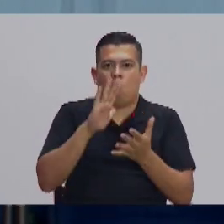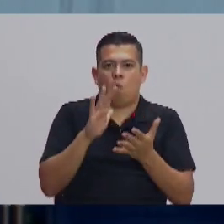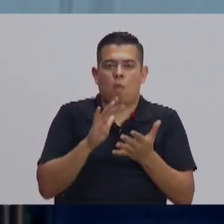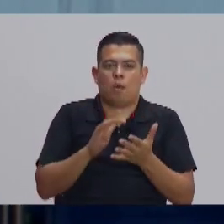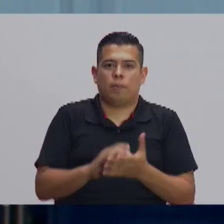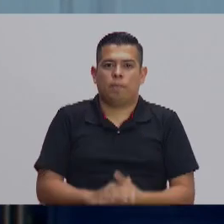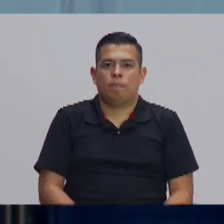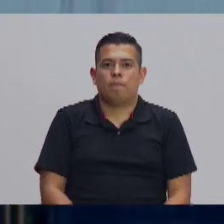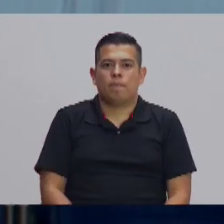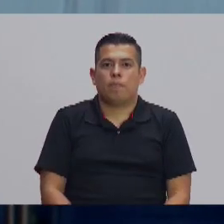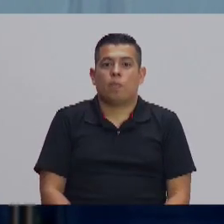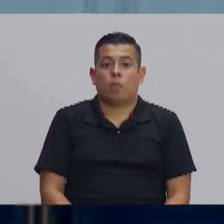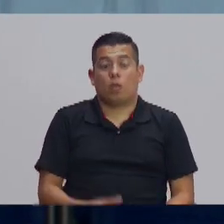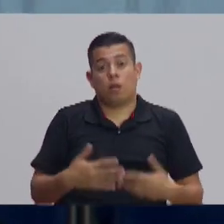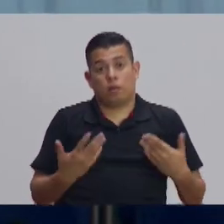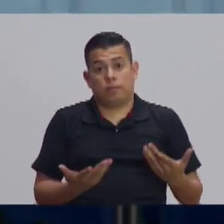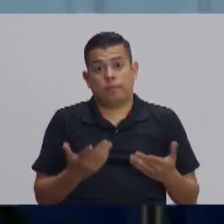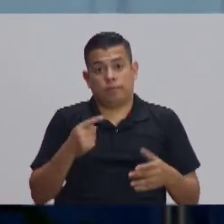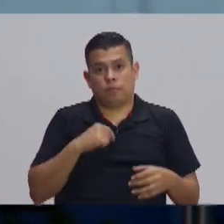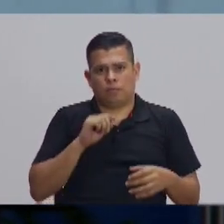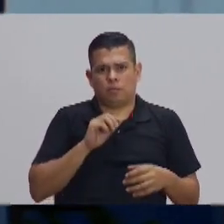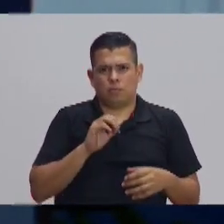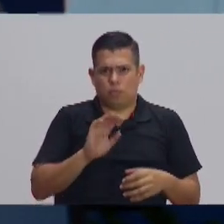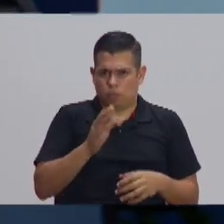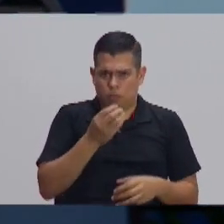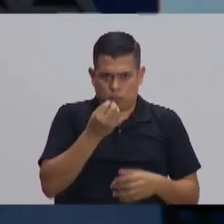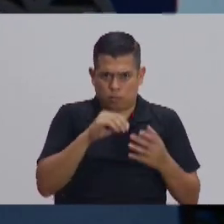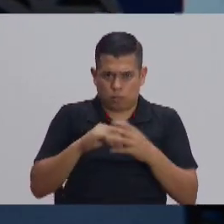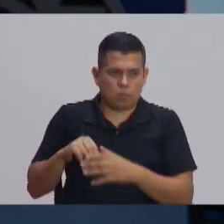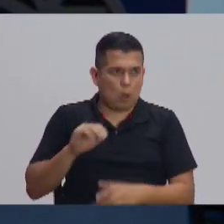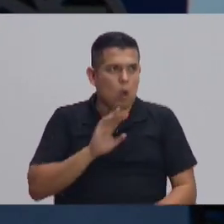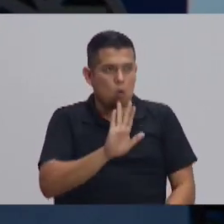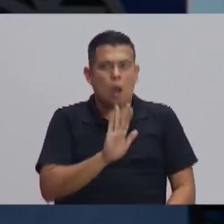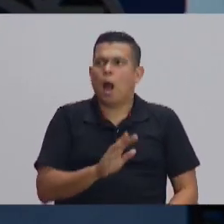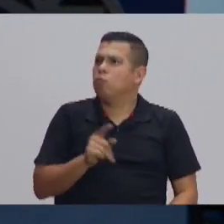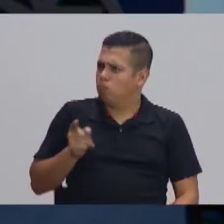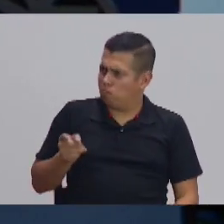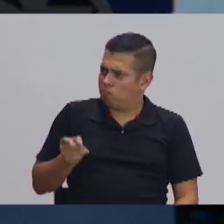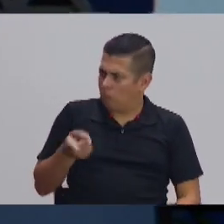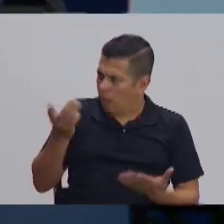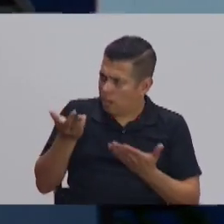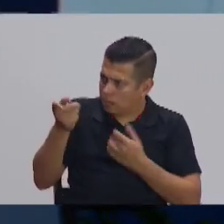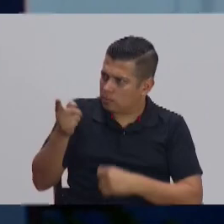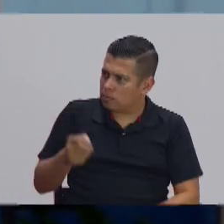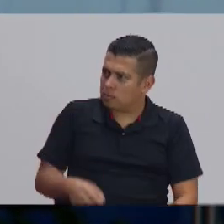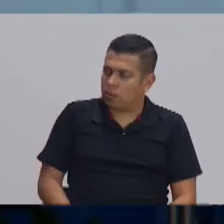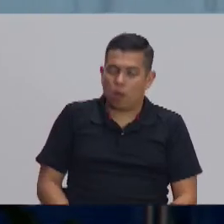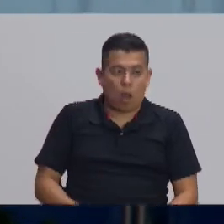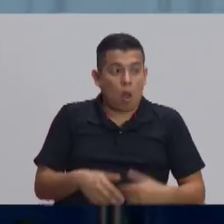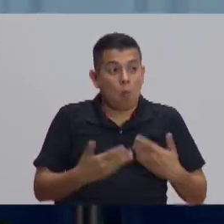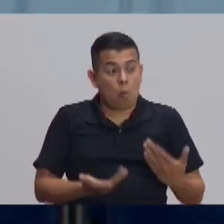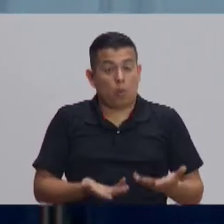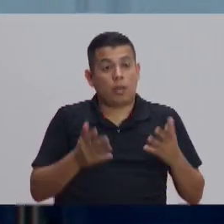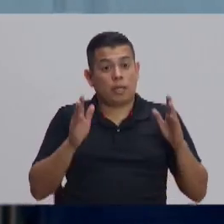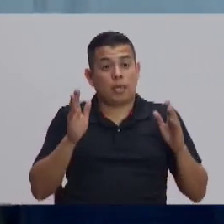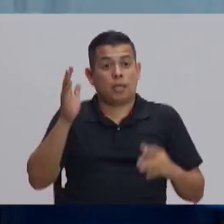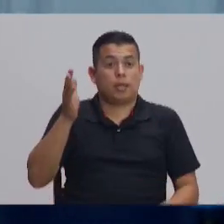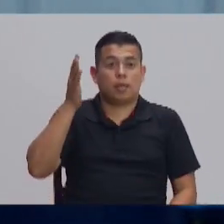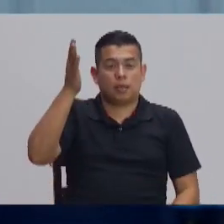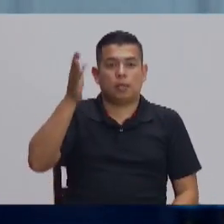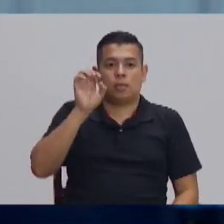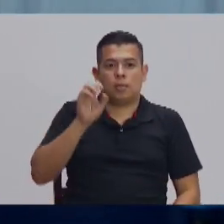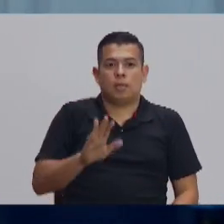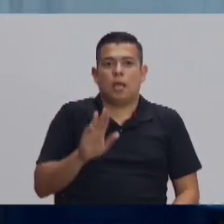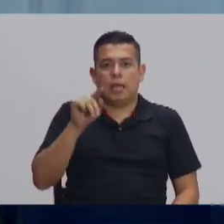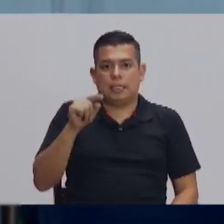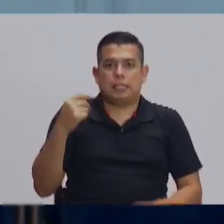espiritual piense que yo nunca ayunado prueba prueba porque porque cristo lo dijo